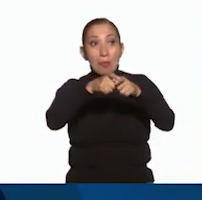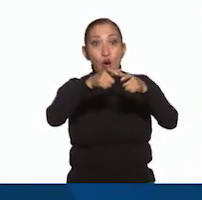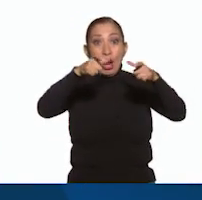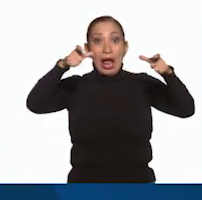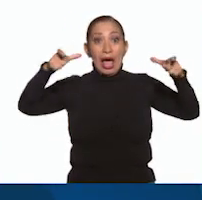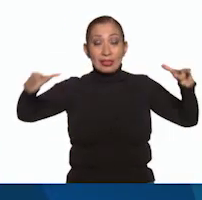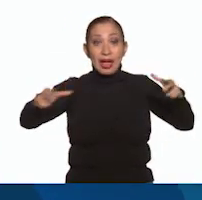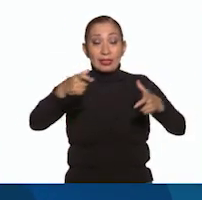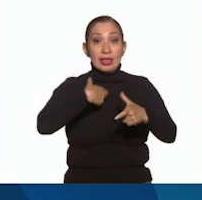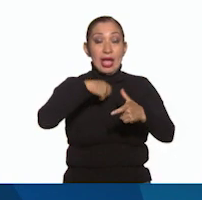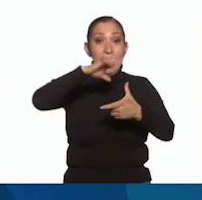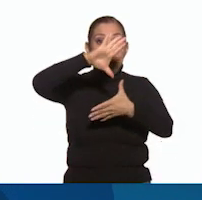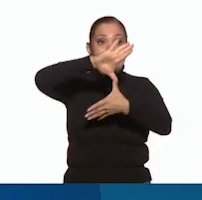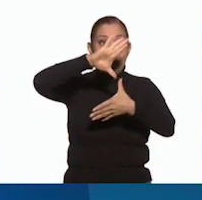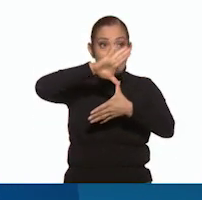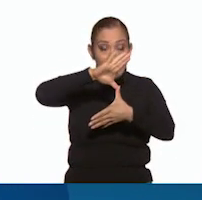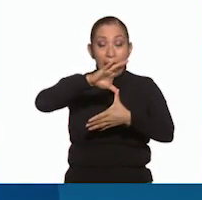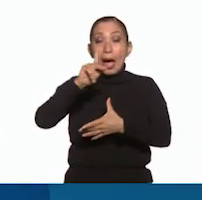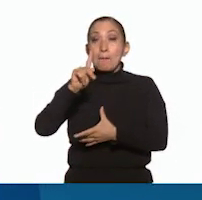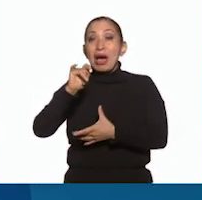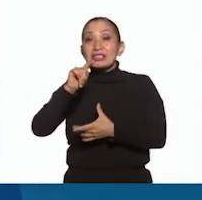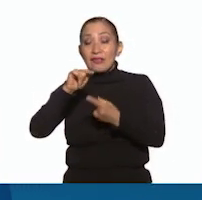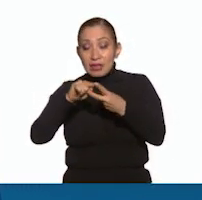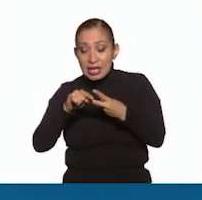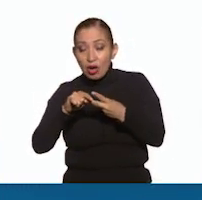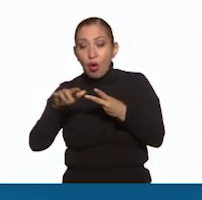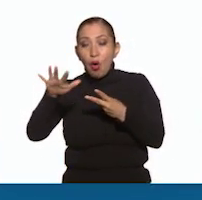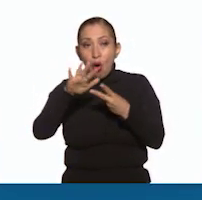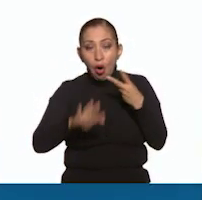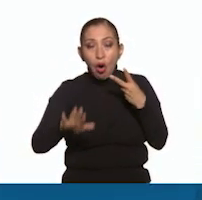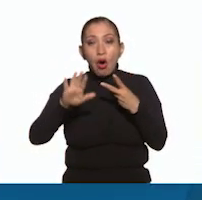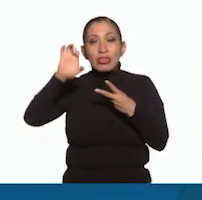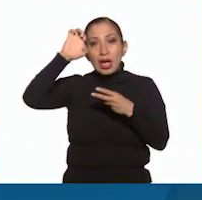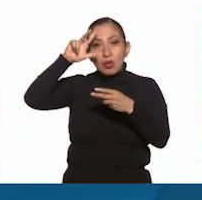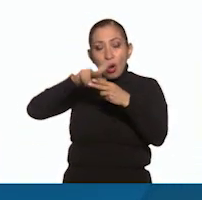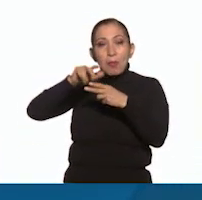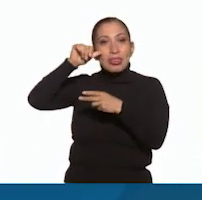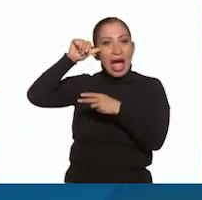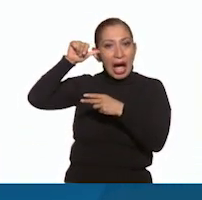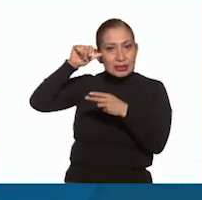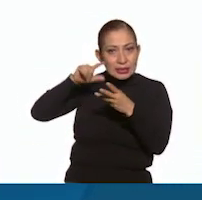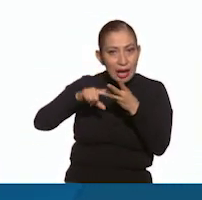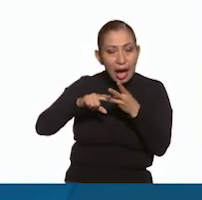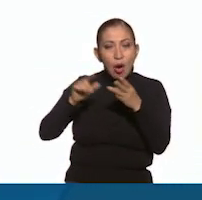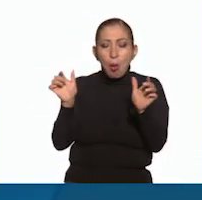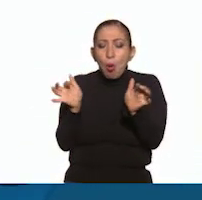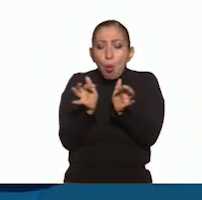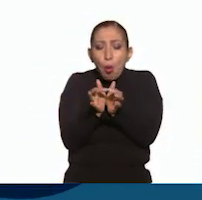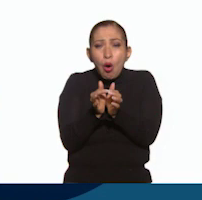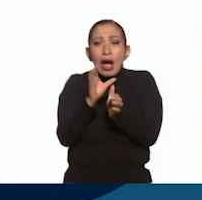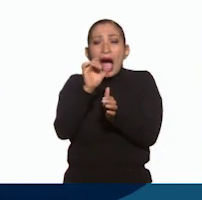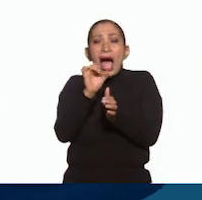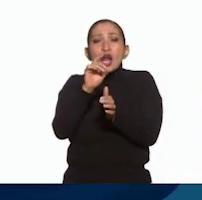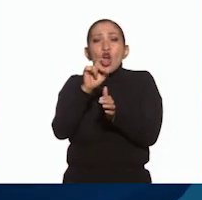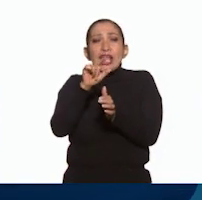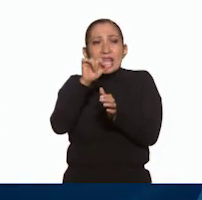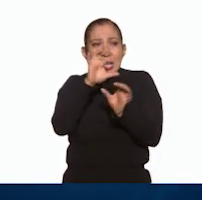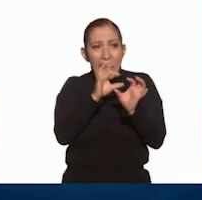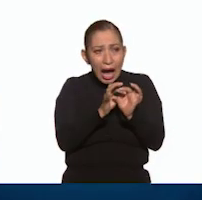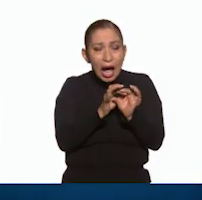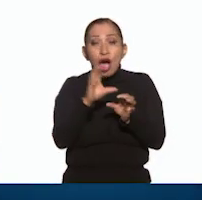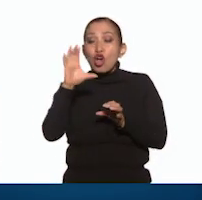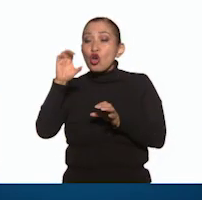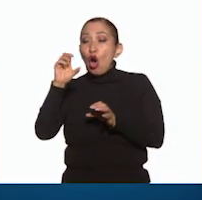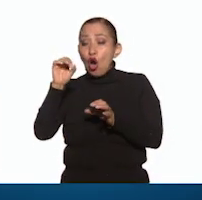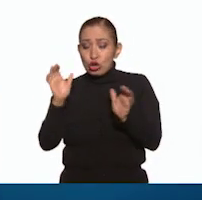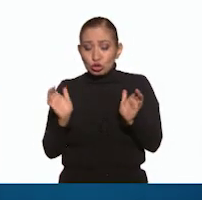grandes como la norteamericana, la placa del Pacífico, la placa euroasiática, algunas muy pequeñas como la placa de las Carolinas, la placa de